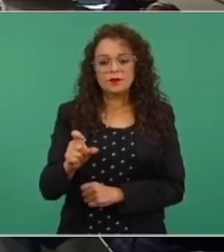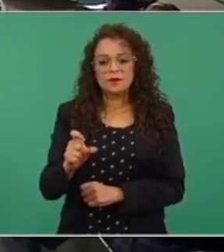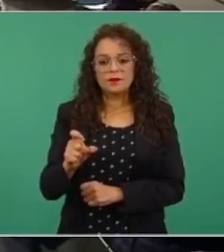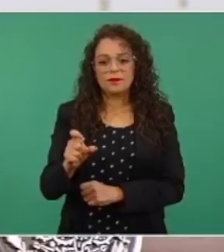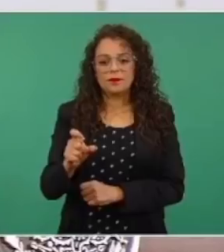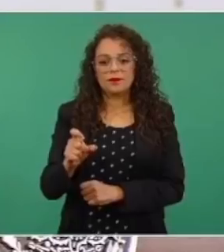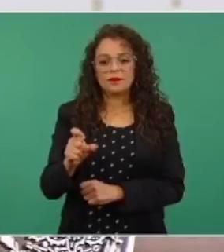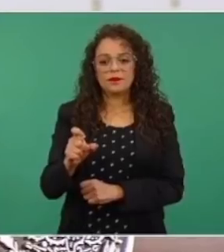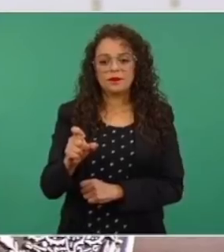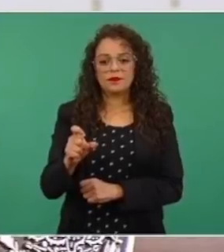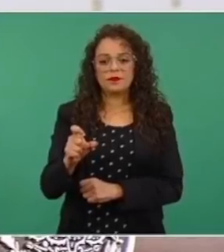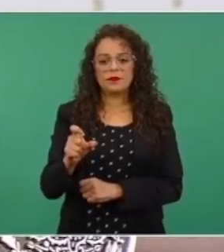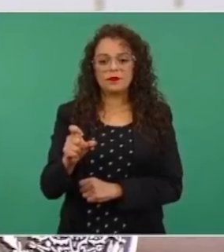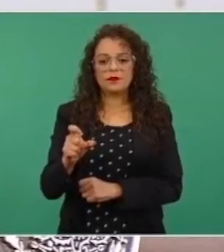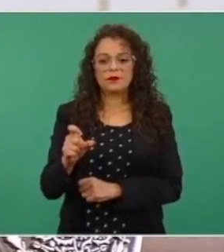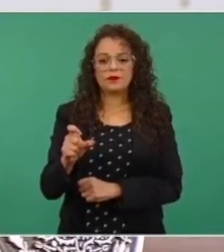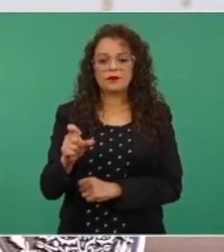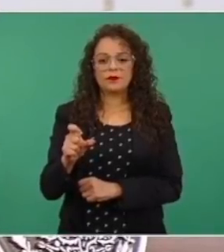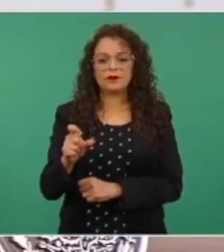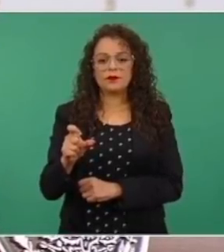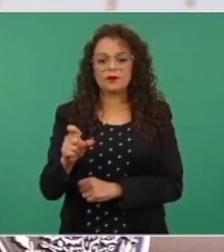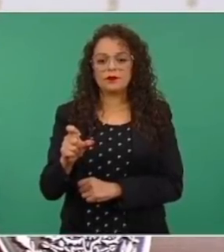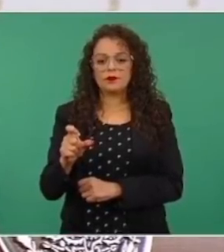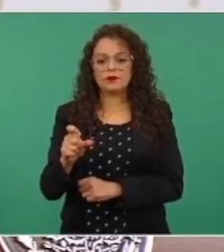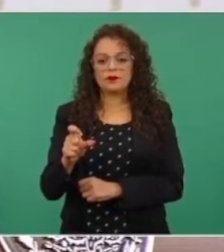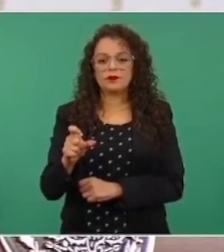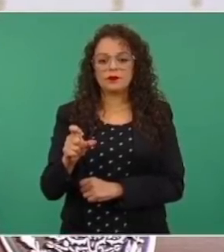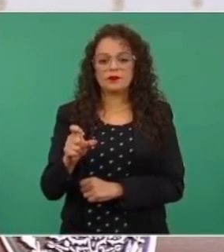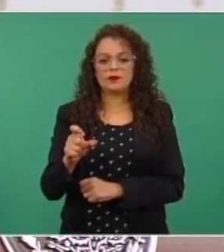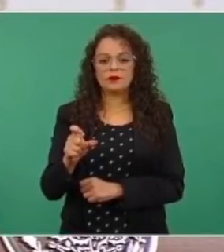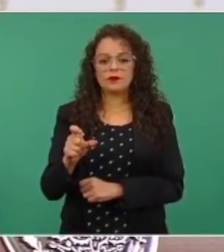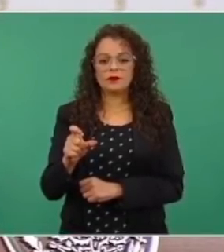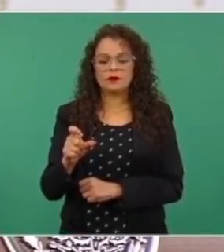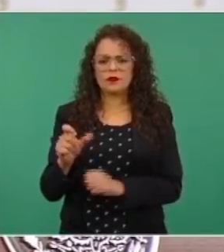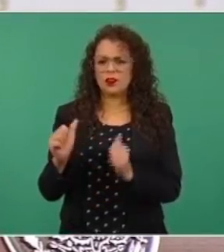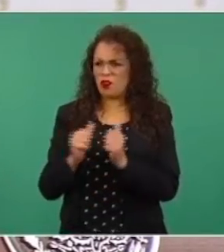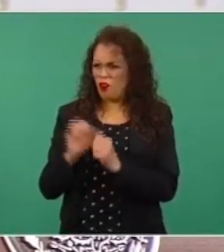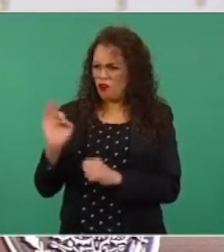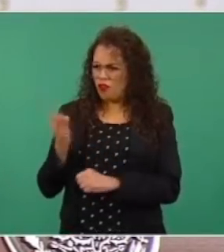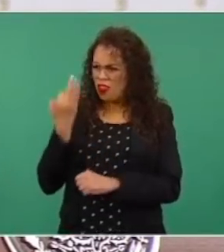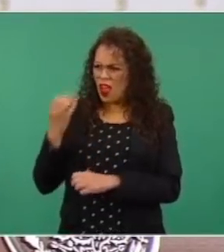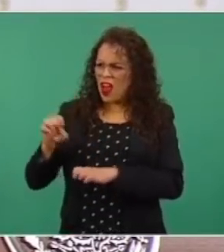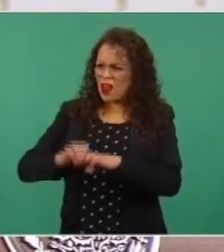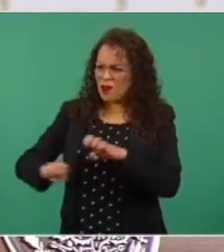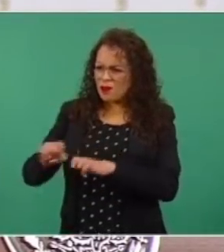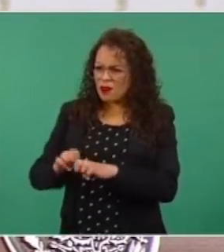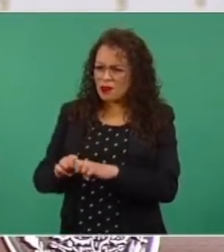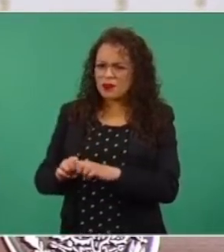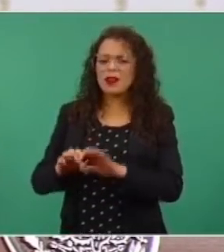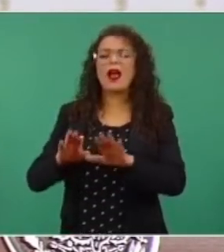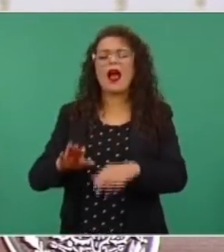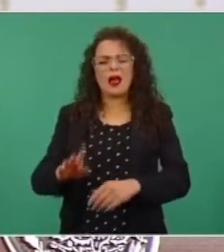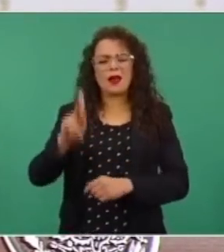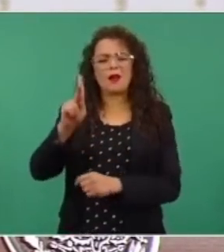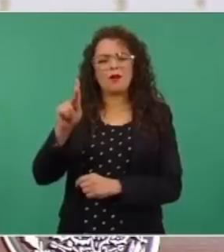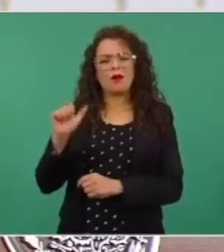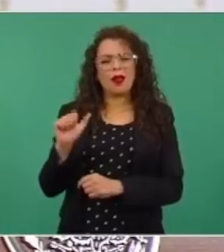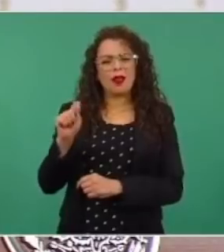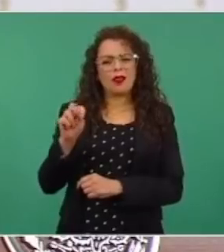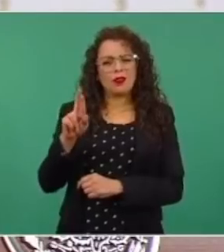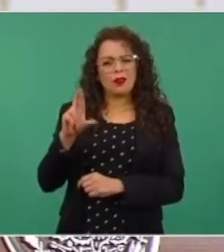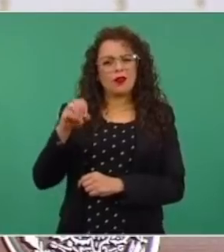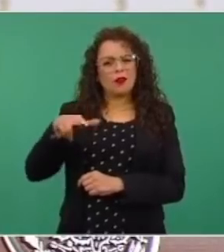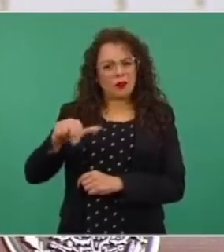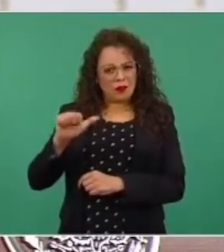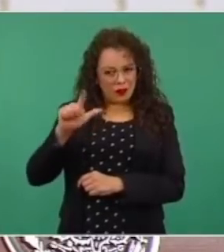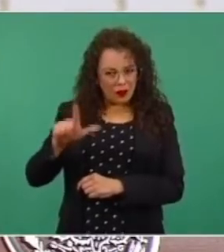la Confederación de Empresas, ¿no? Patronal,